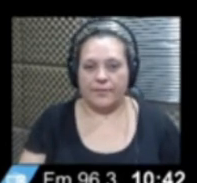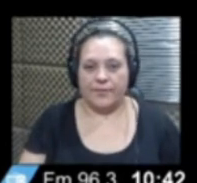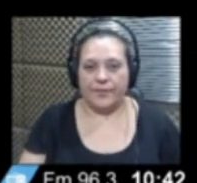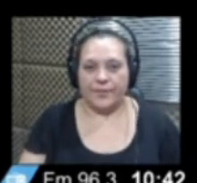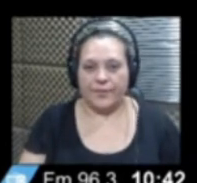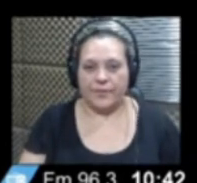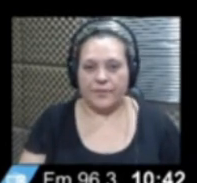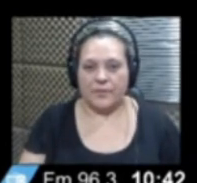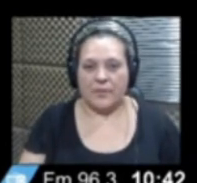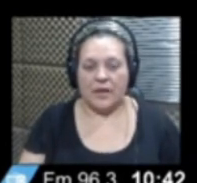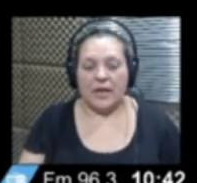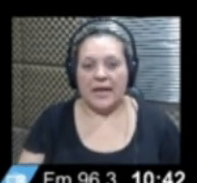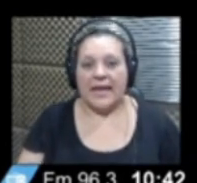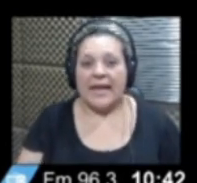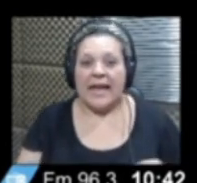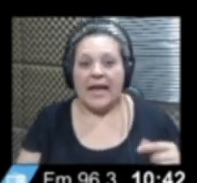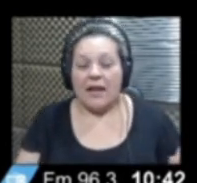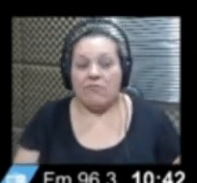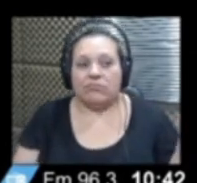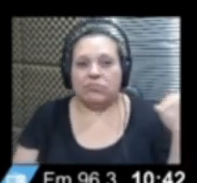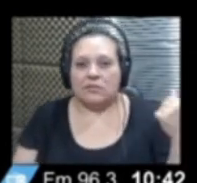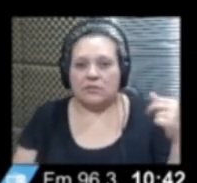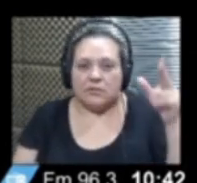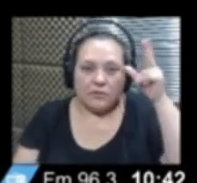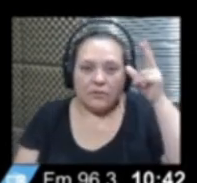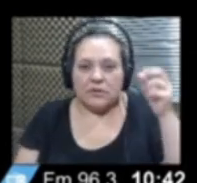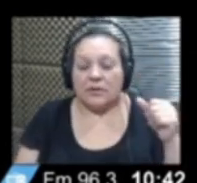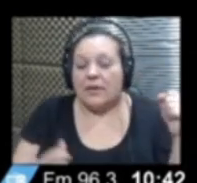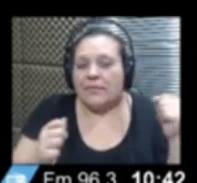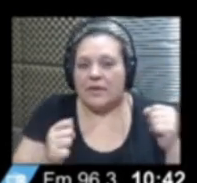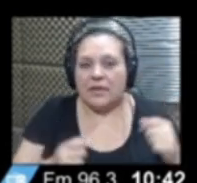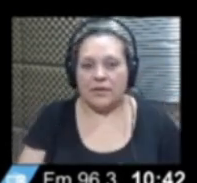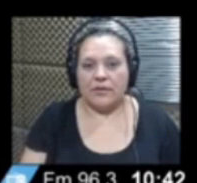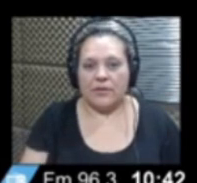a nuestras mujeres panafricanistas que